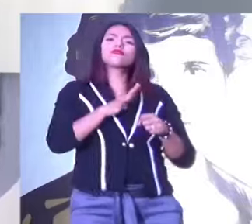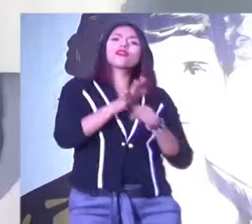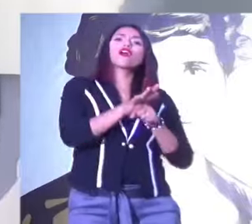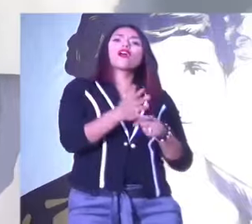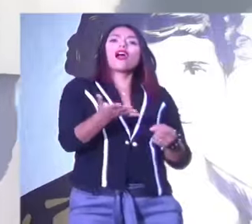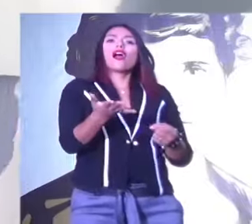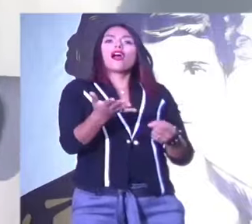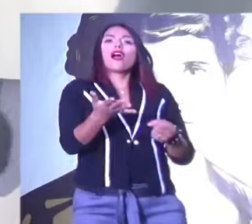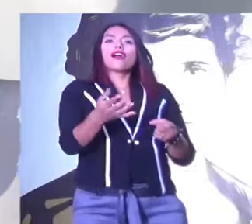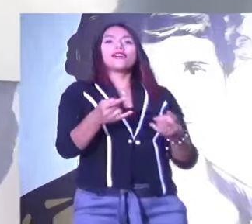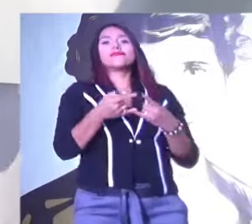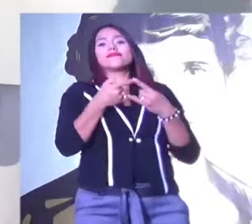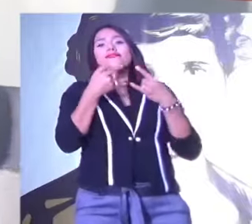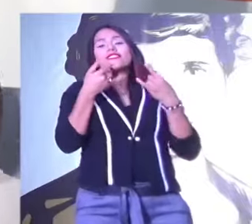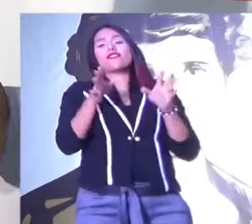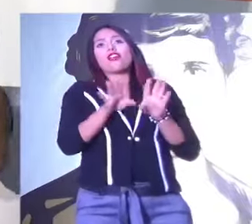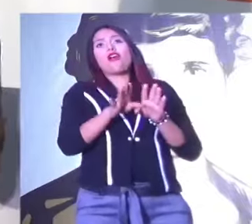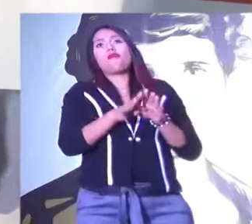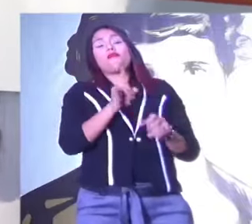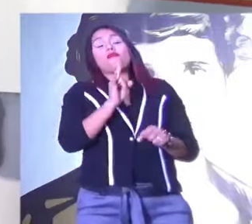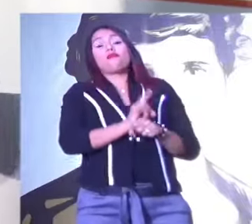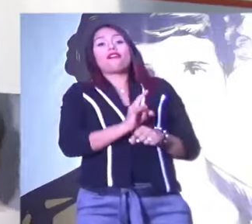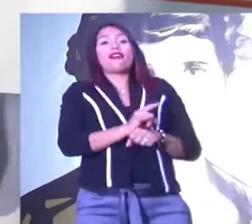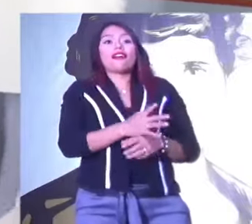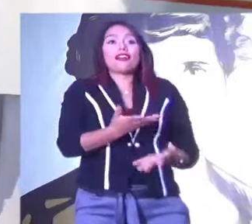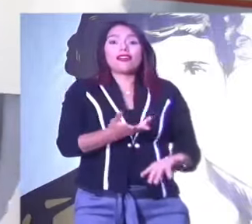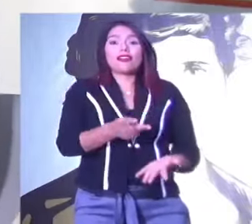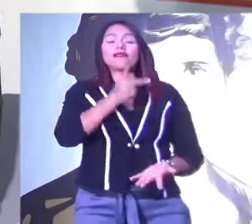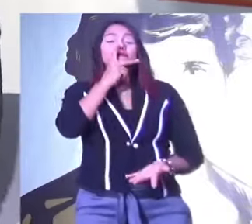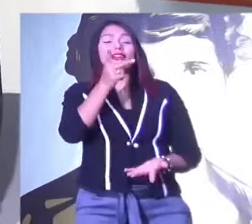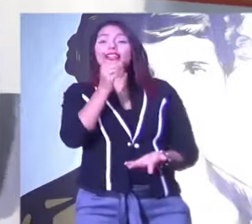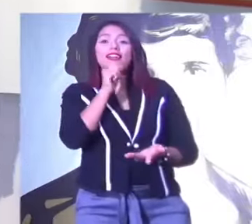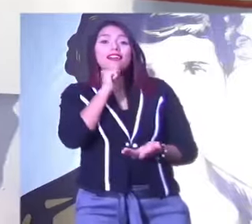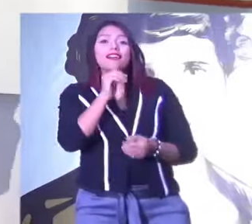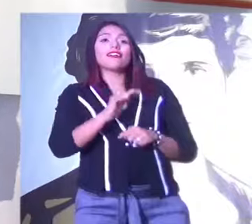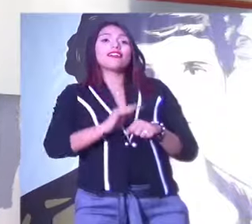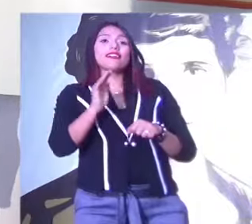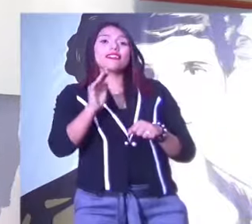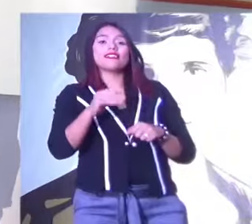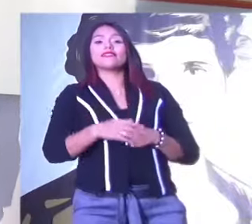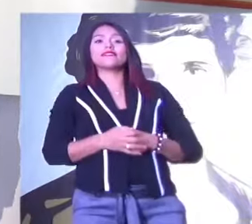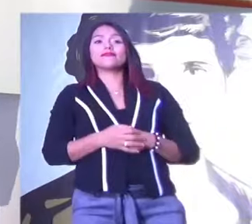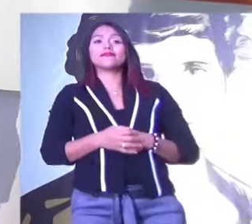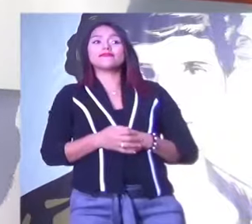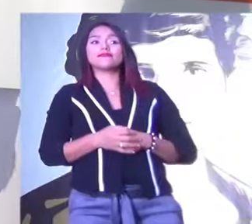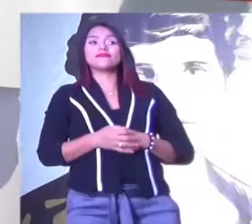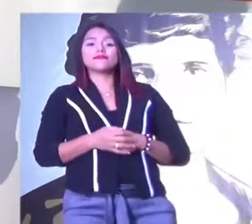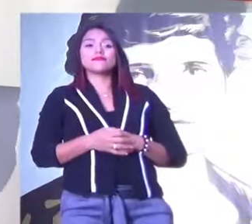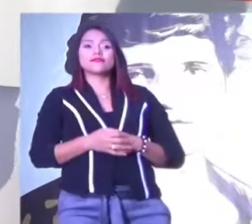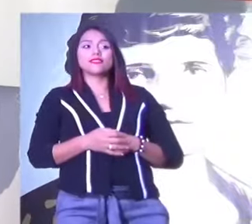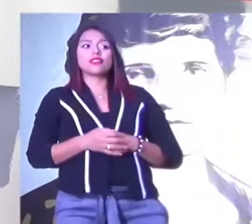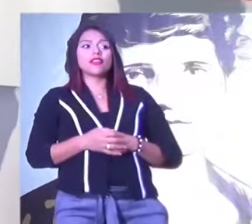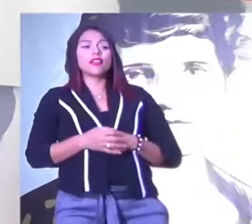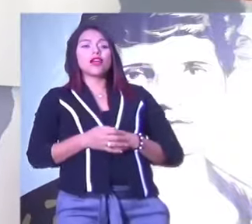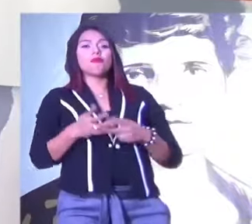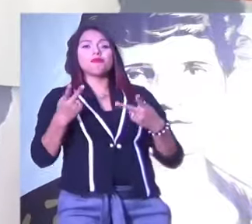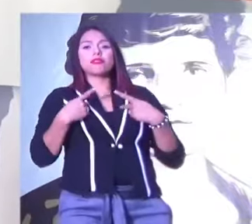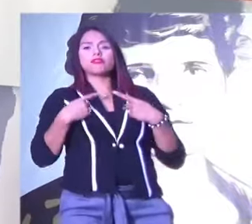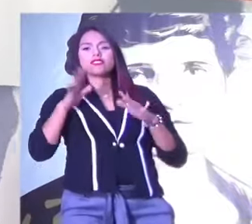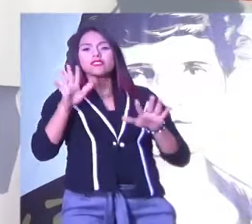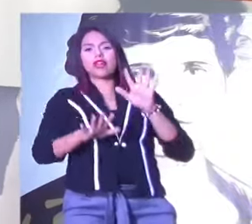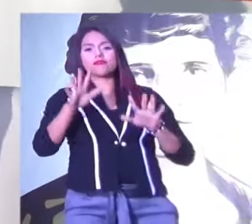es ficción, la literatura, son palabras, ¿no? Entonces, pues, me gusta mucho la expresión esa de cuando la gente discute de